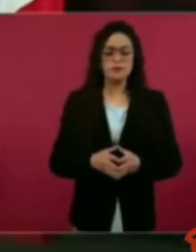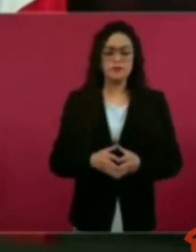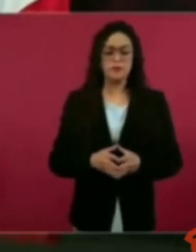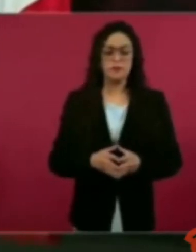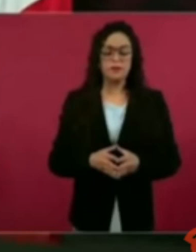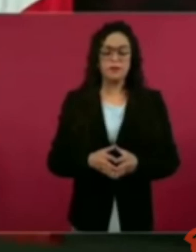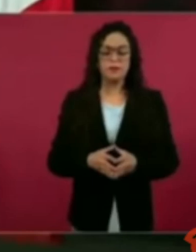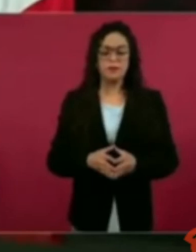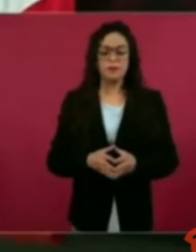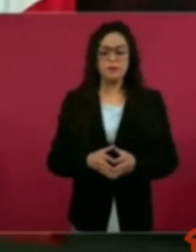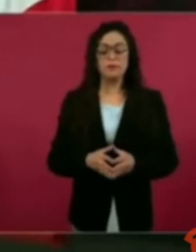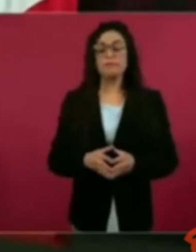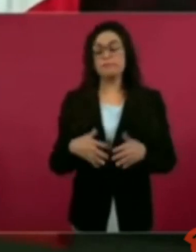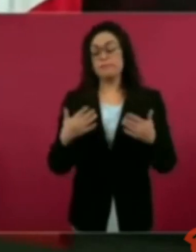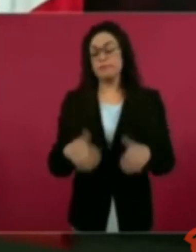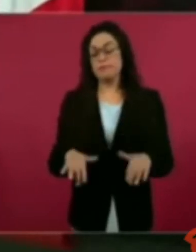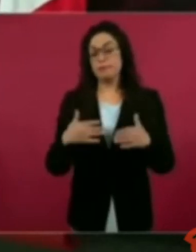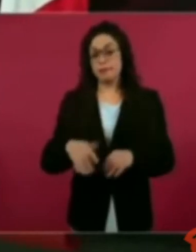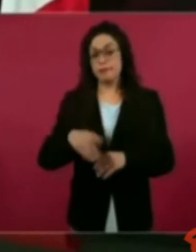con